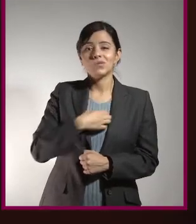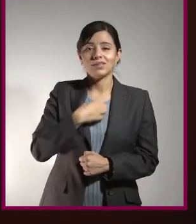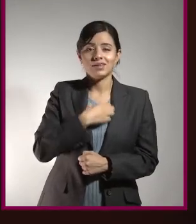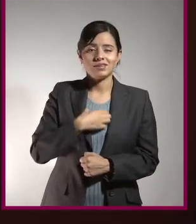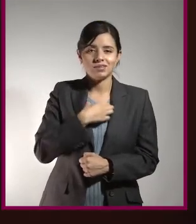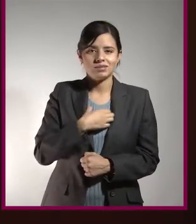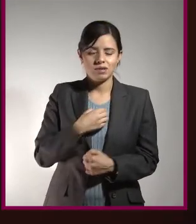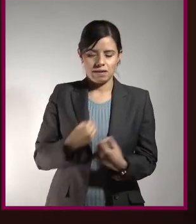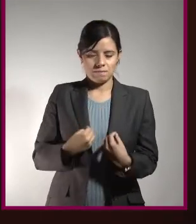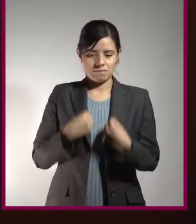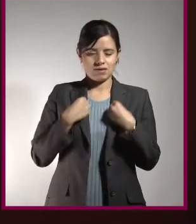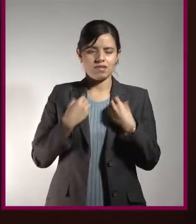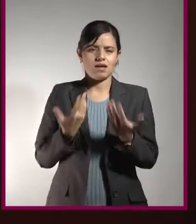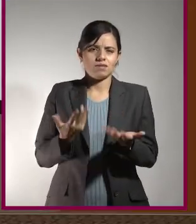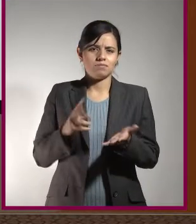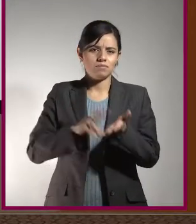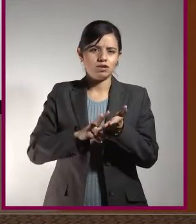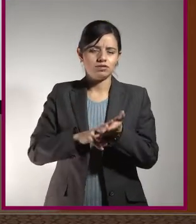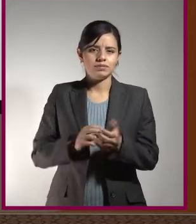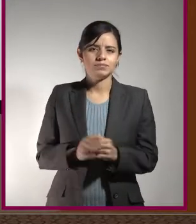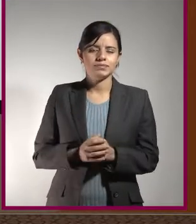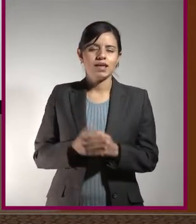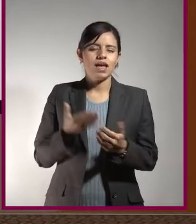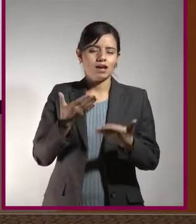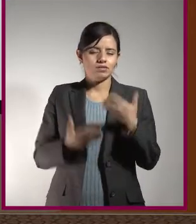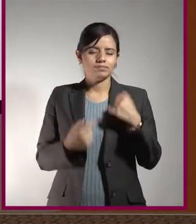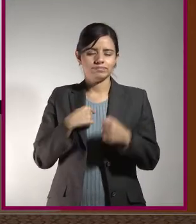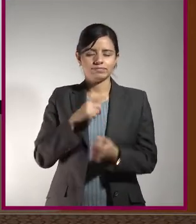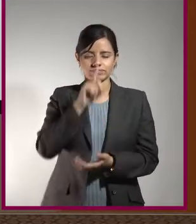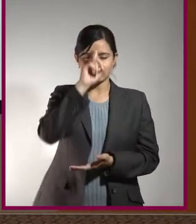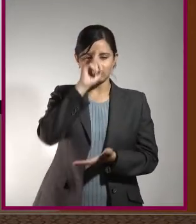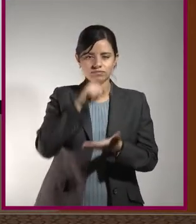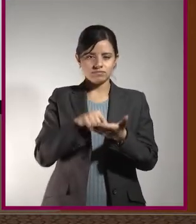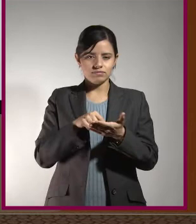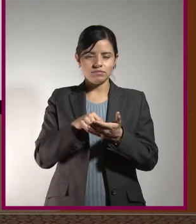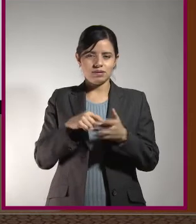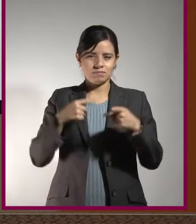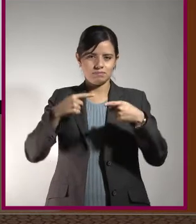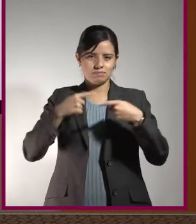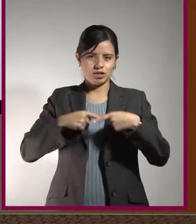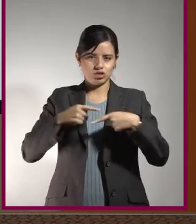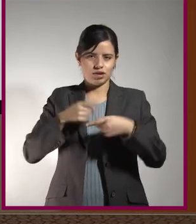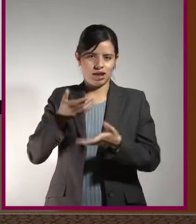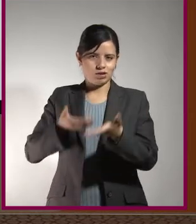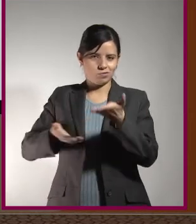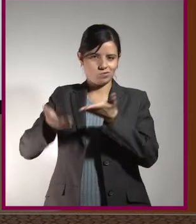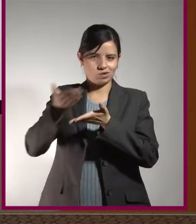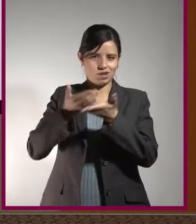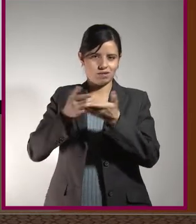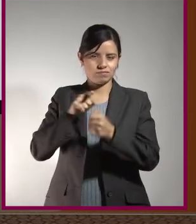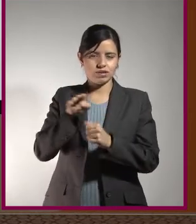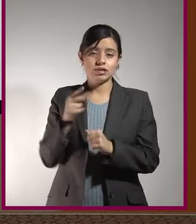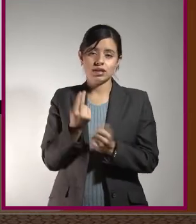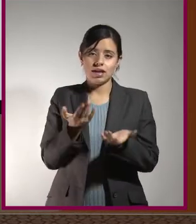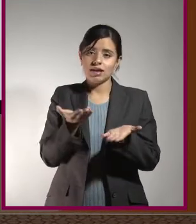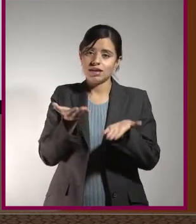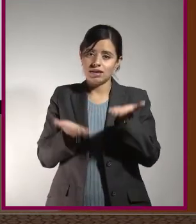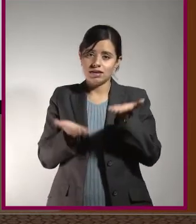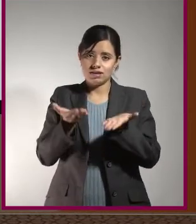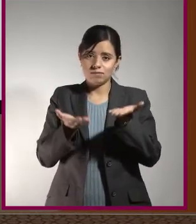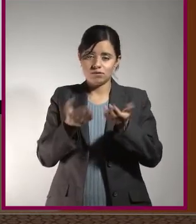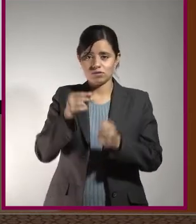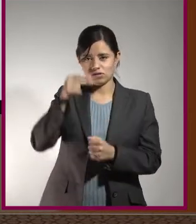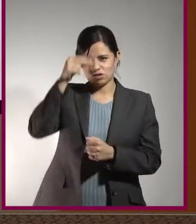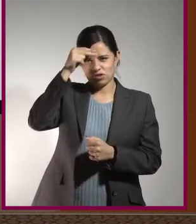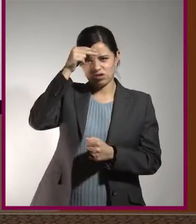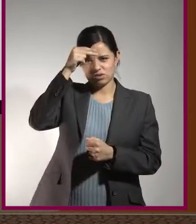que le dimos sentido a nuestra vida. Ahora, yo creo que nuestra sociedad encontraría un gran punto de equilibrio o